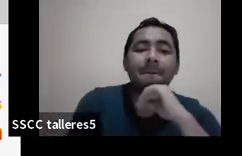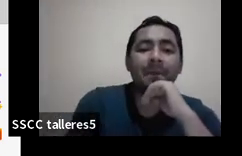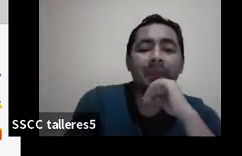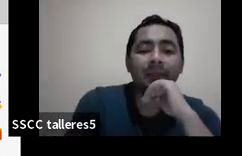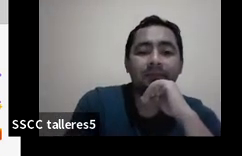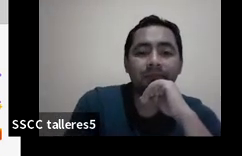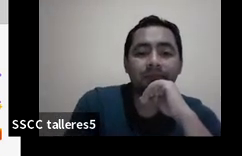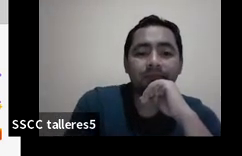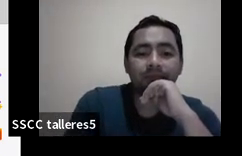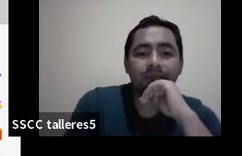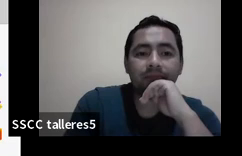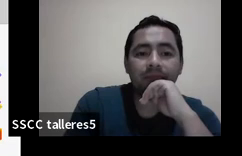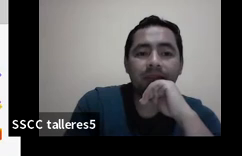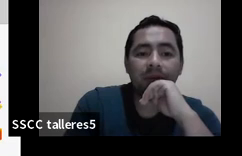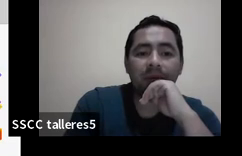¿ya?